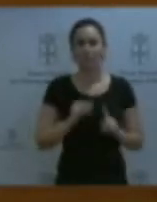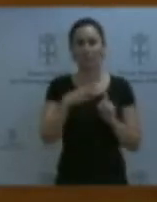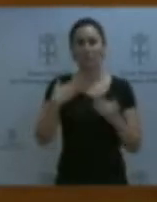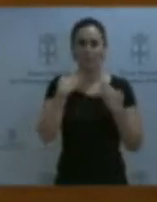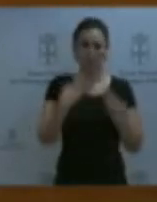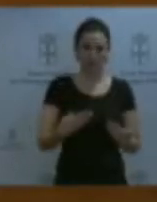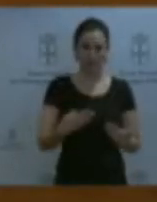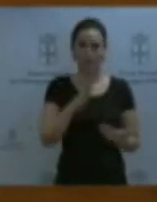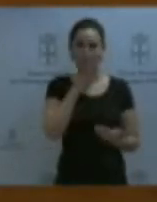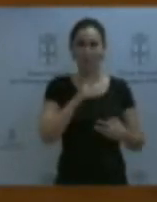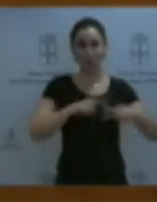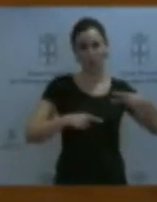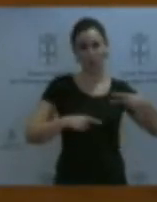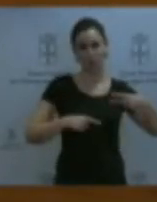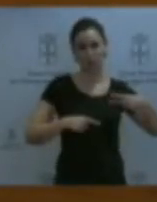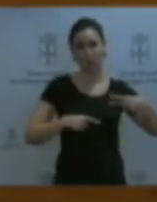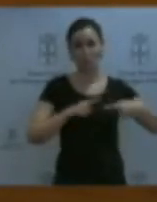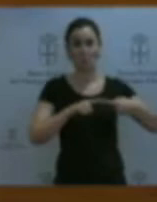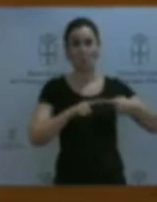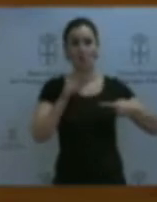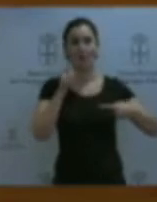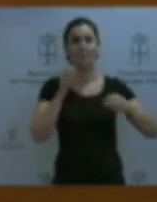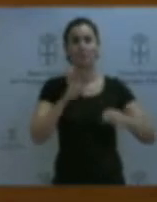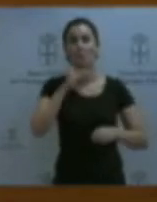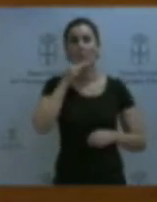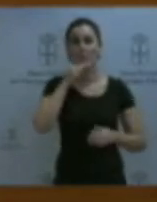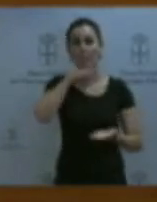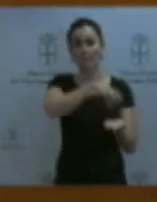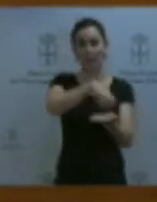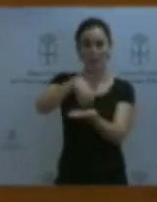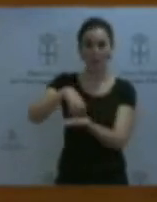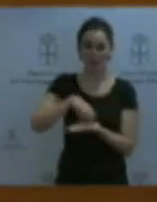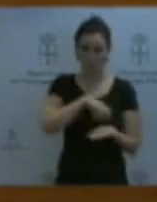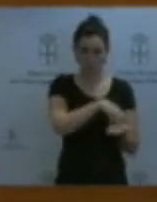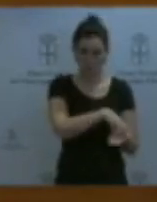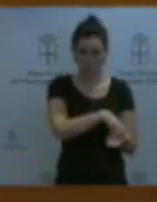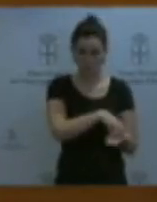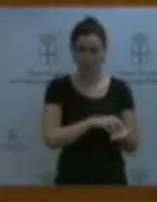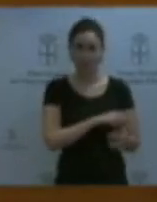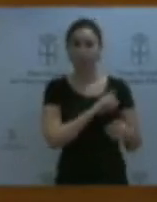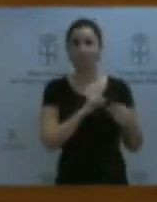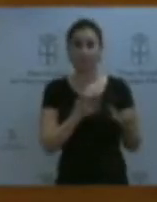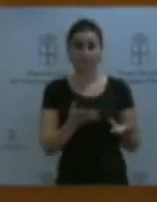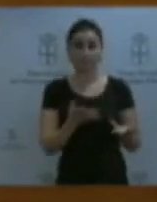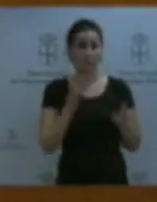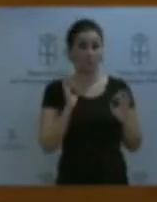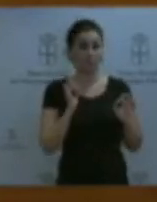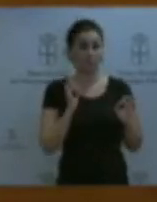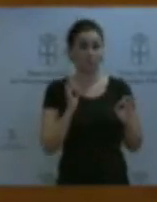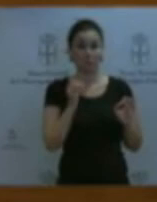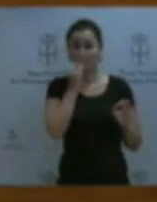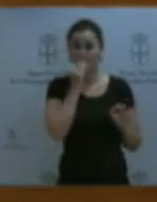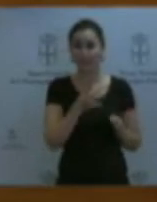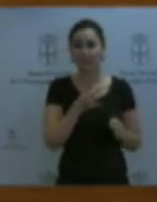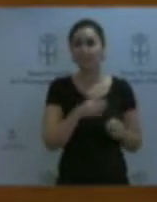de sanitarios, porque efectivamente lo que son las depuradoras se me había olvidado mencionar, y en Poncebos hay un problema importante